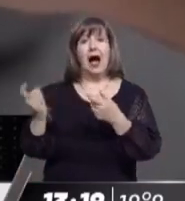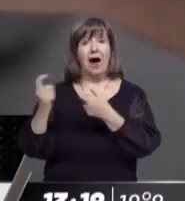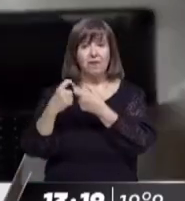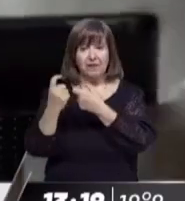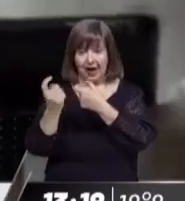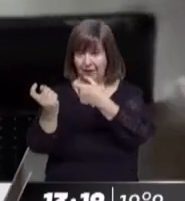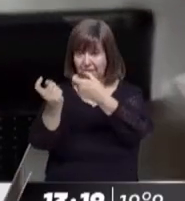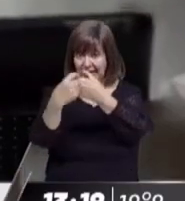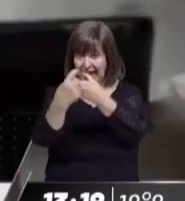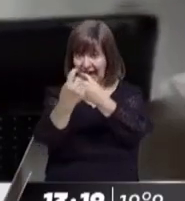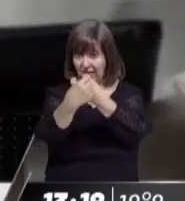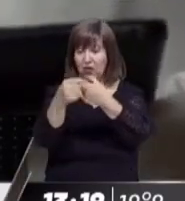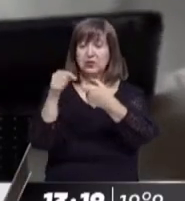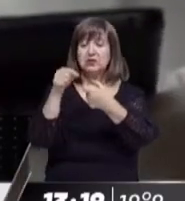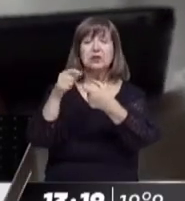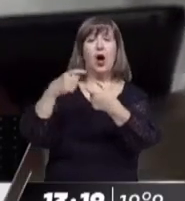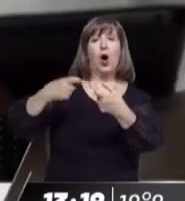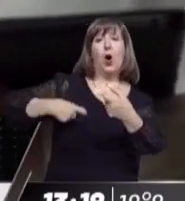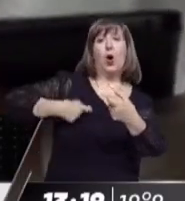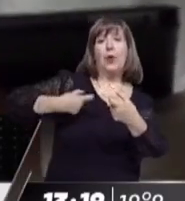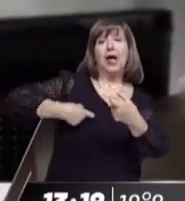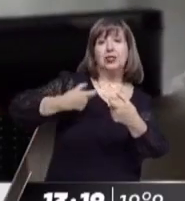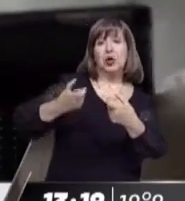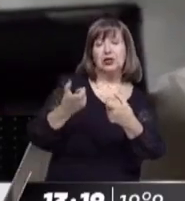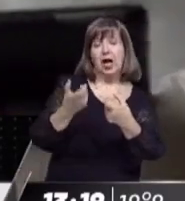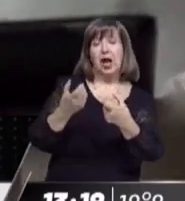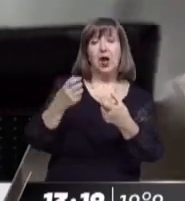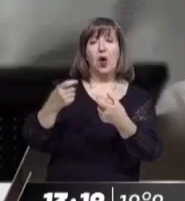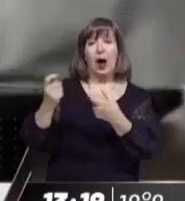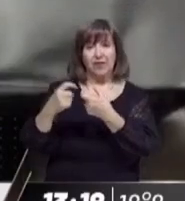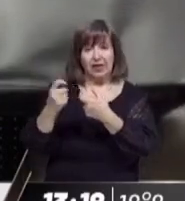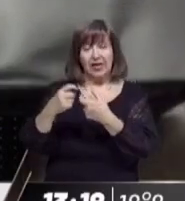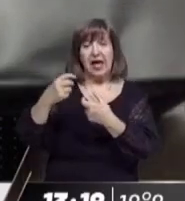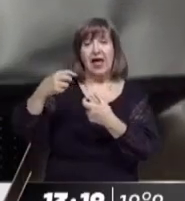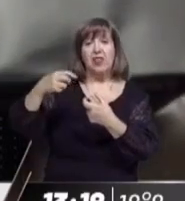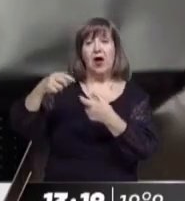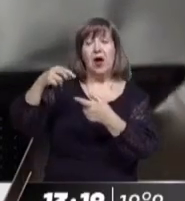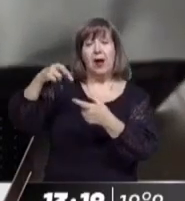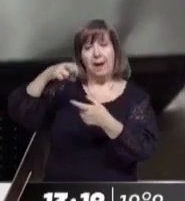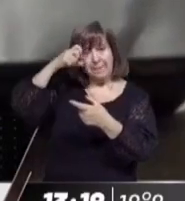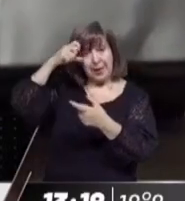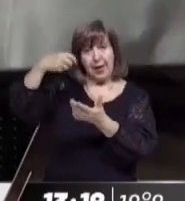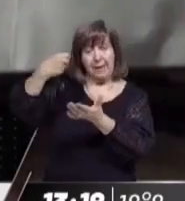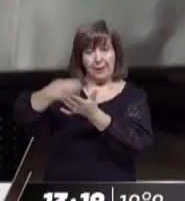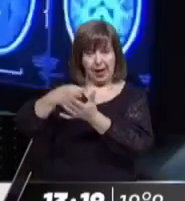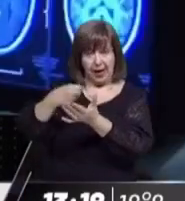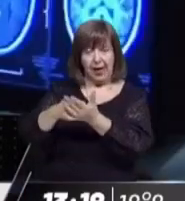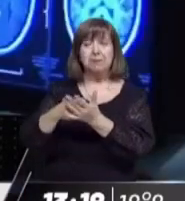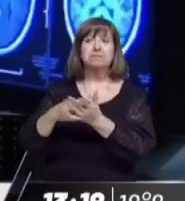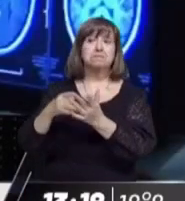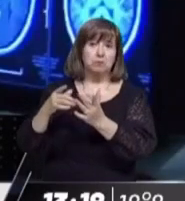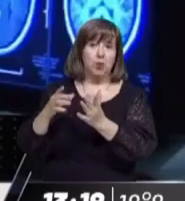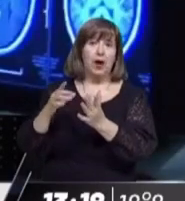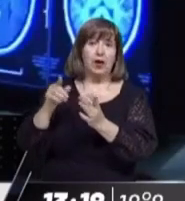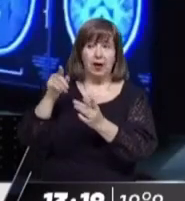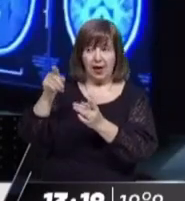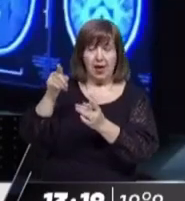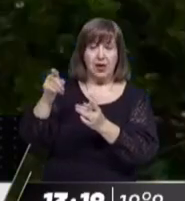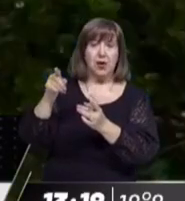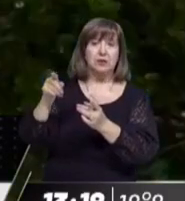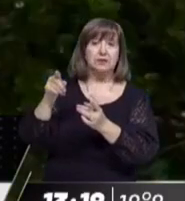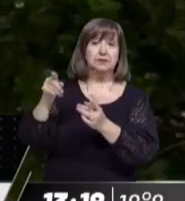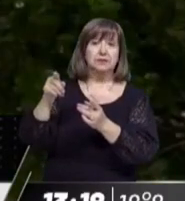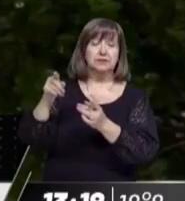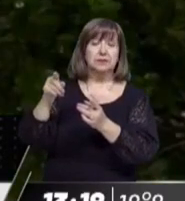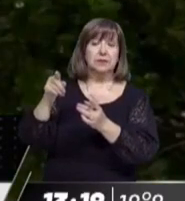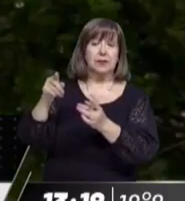a una entidad prepaga, la entidad absorbe el costo total del